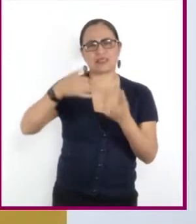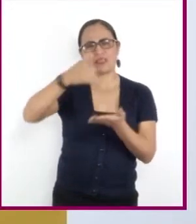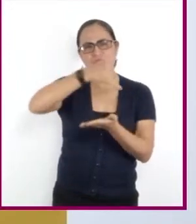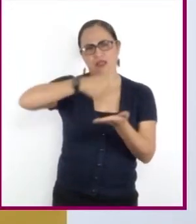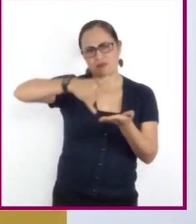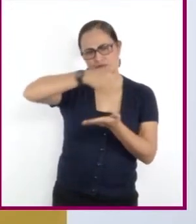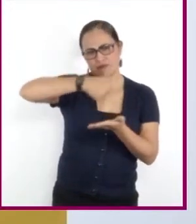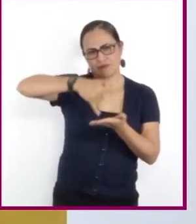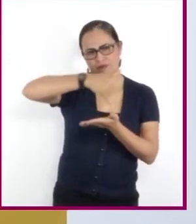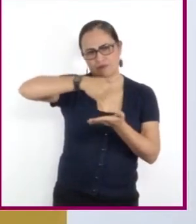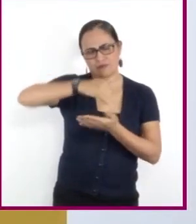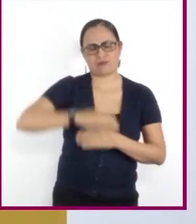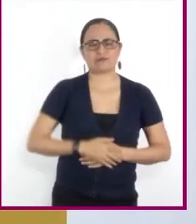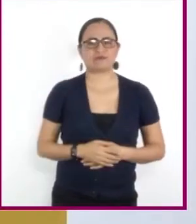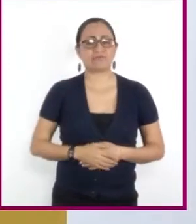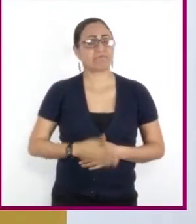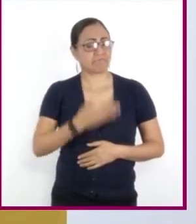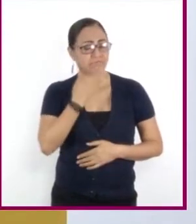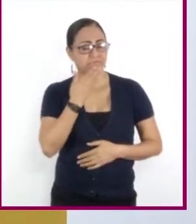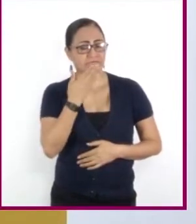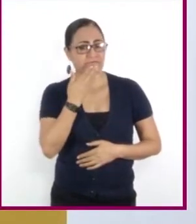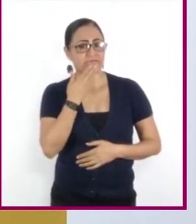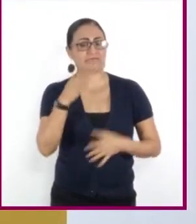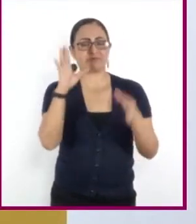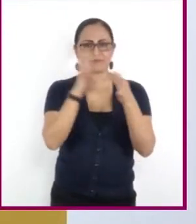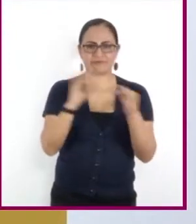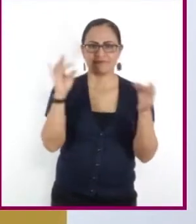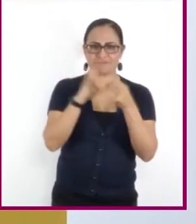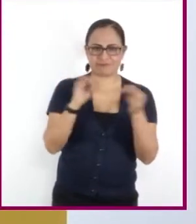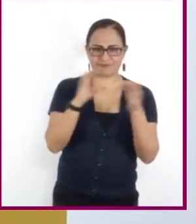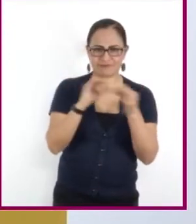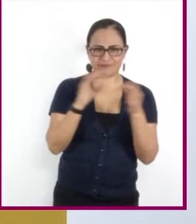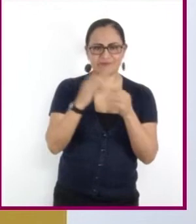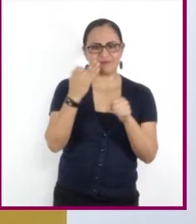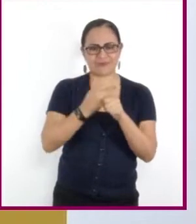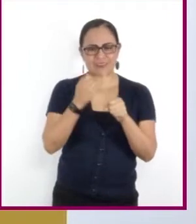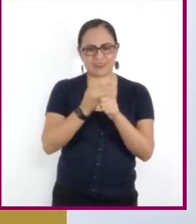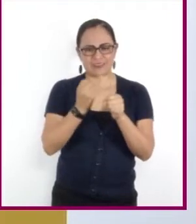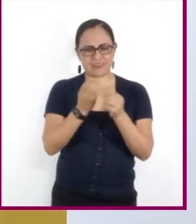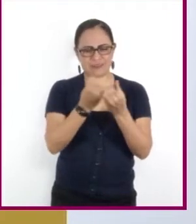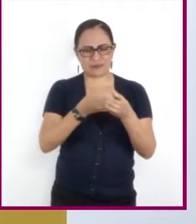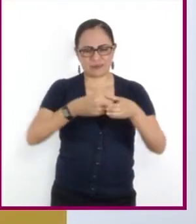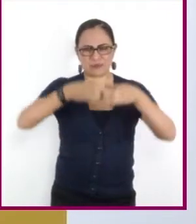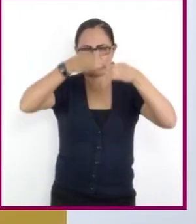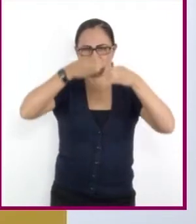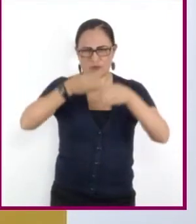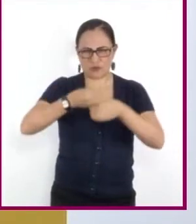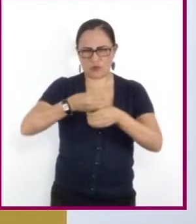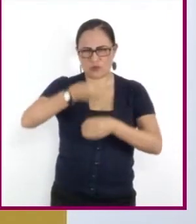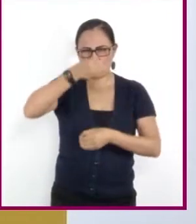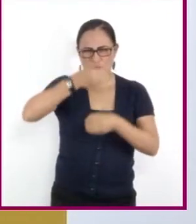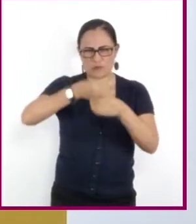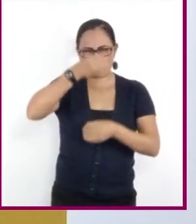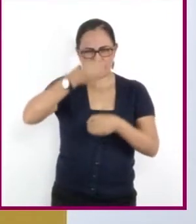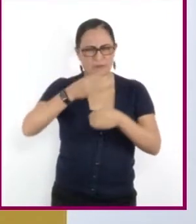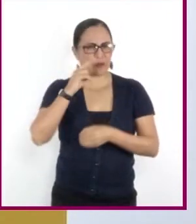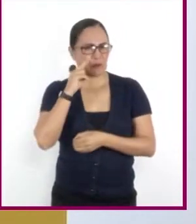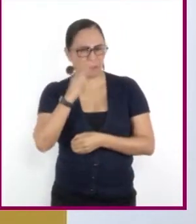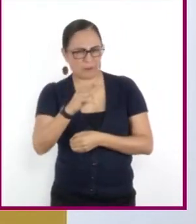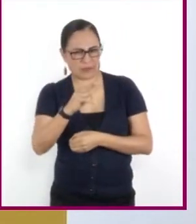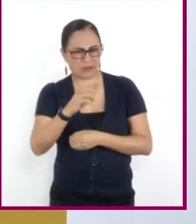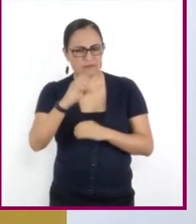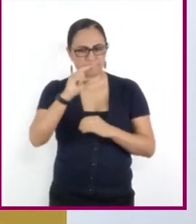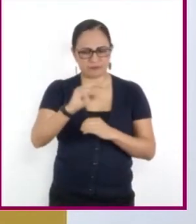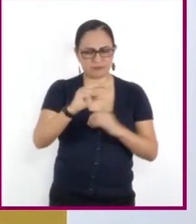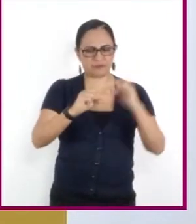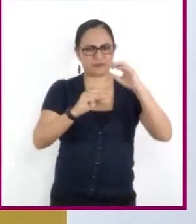aceite. Excelente explicación, Enrique. Si vemos la probeta, efectivamente los líquidos están ordenados de acuerdo con